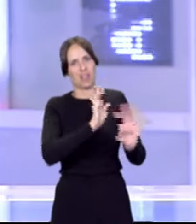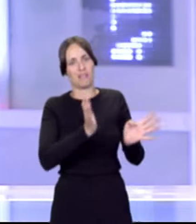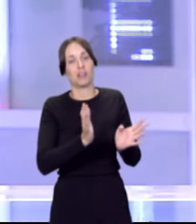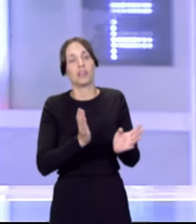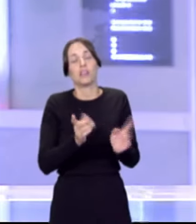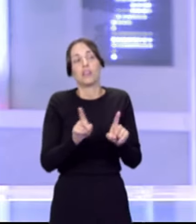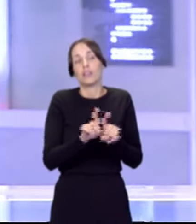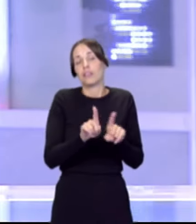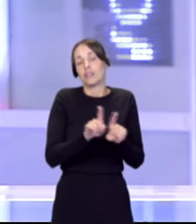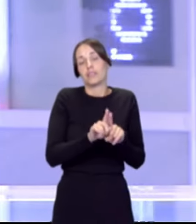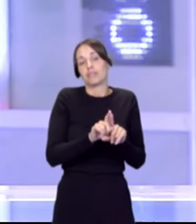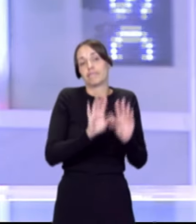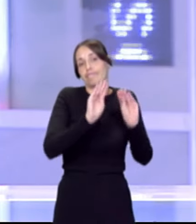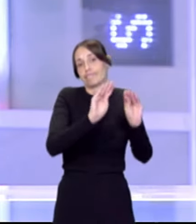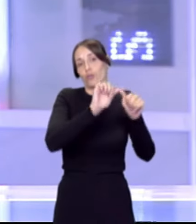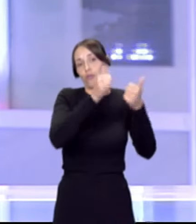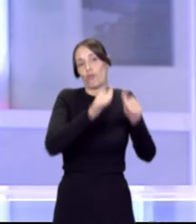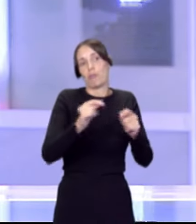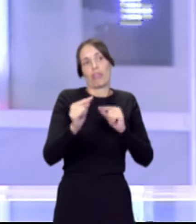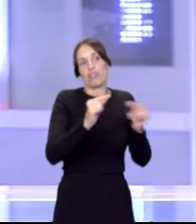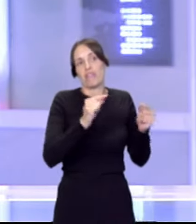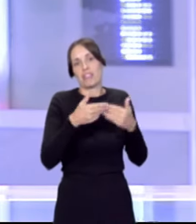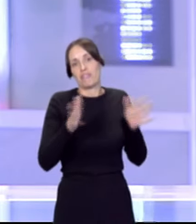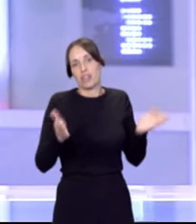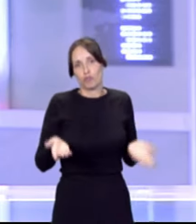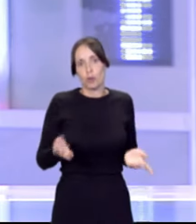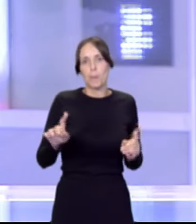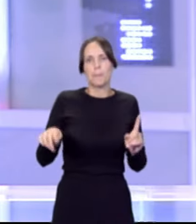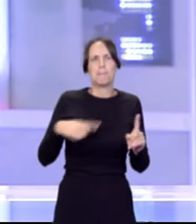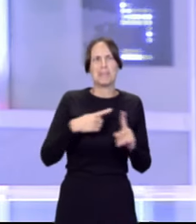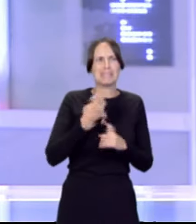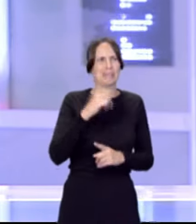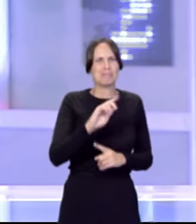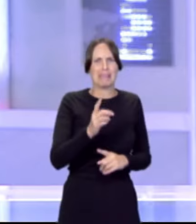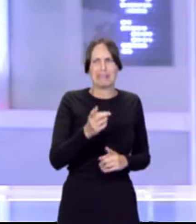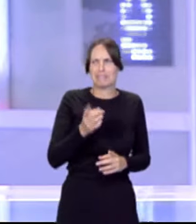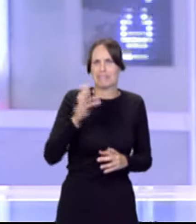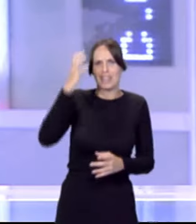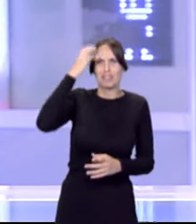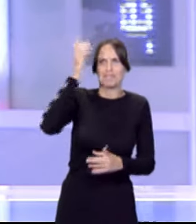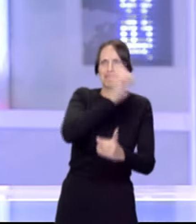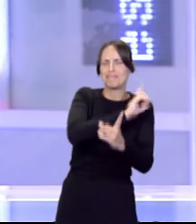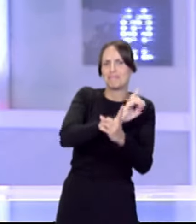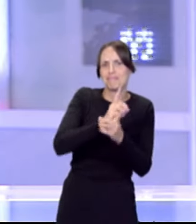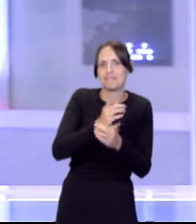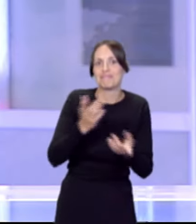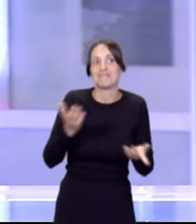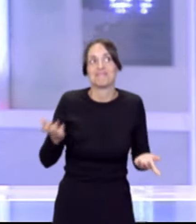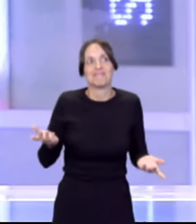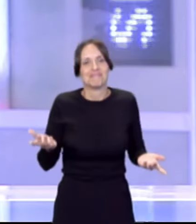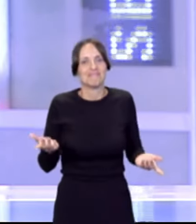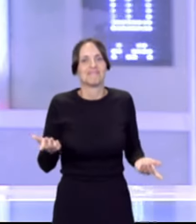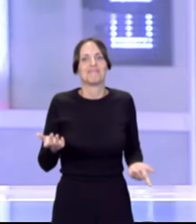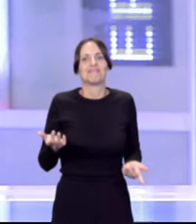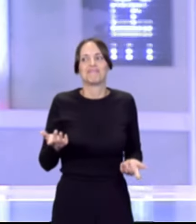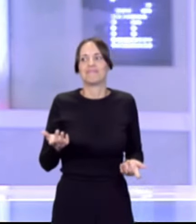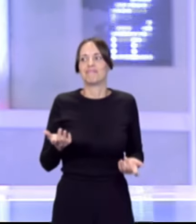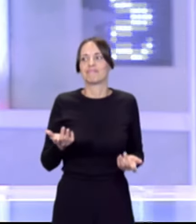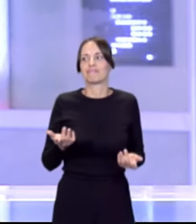parte de este debate que está abierto, ¿no? Y por otro lado, los ataques a la Casa Real, ¿no? También hay que decirle, bueno, en este caso a quien bueno,